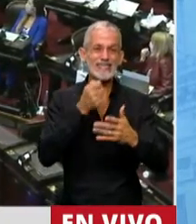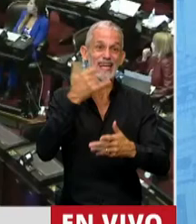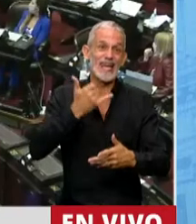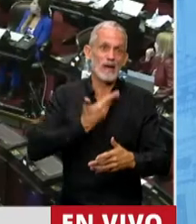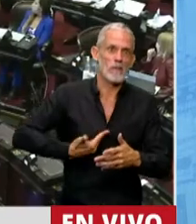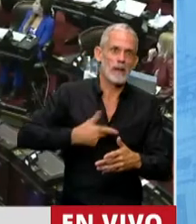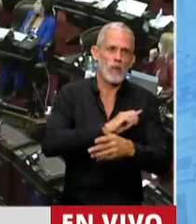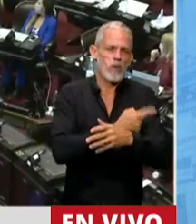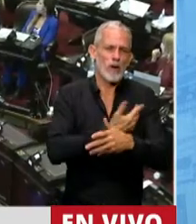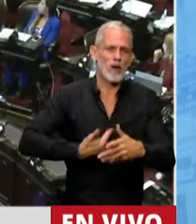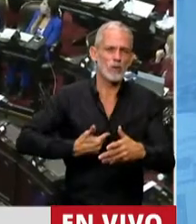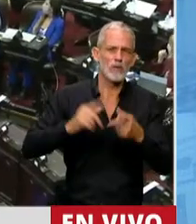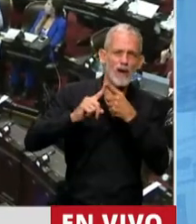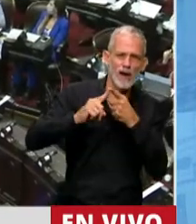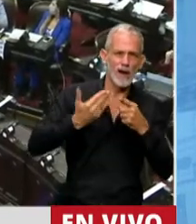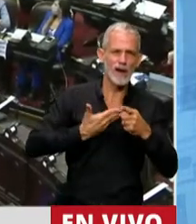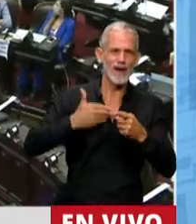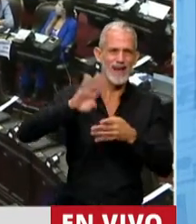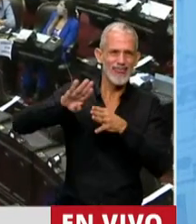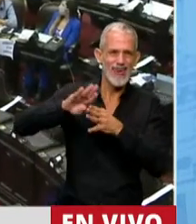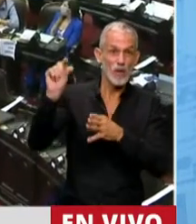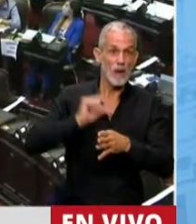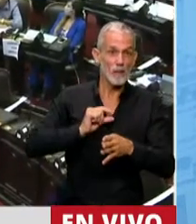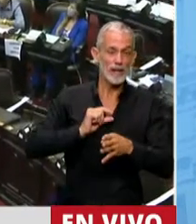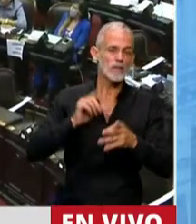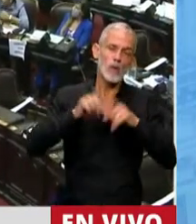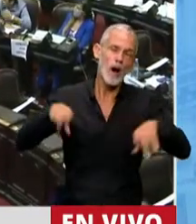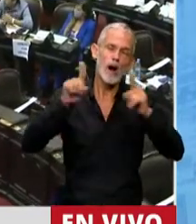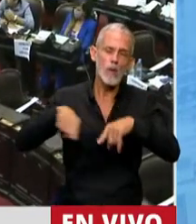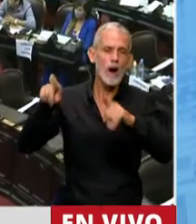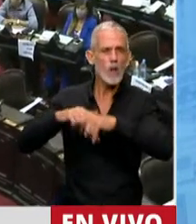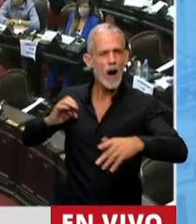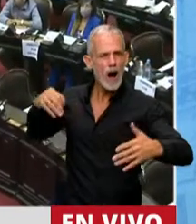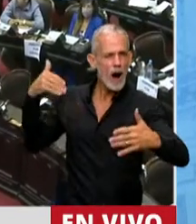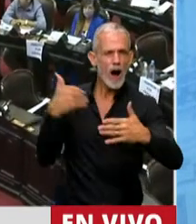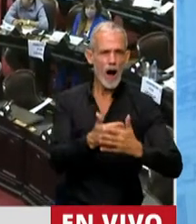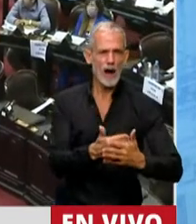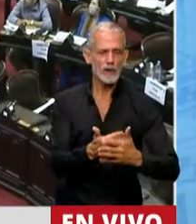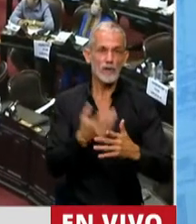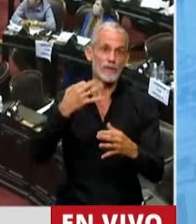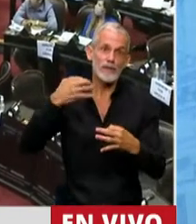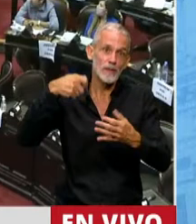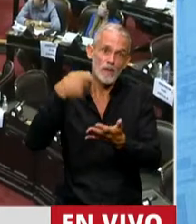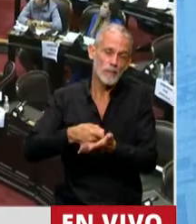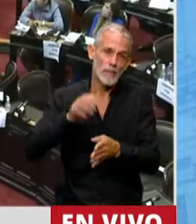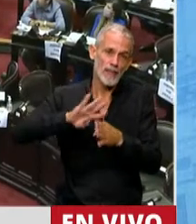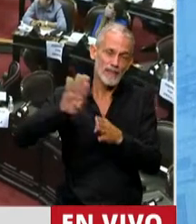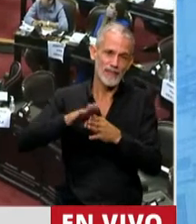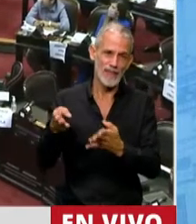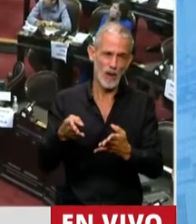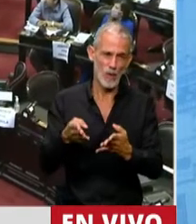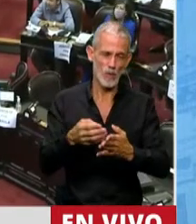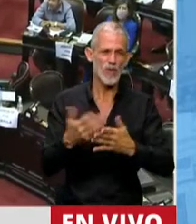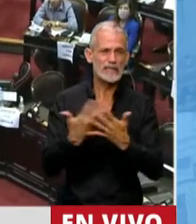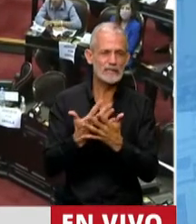dificultar el proceso que lleva a que sistemáticamente tengamos que